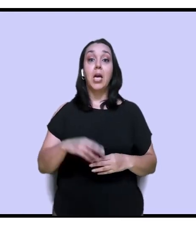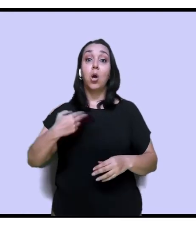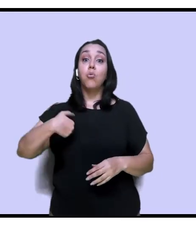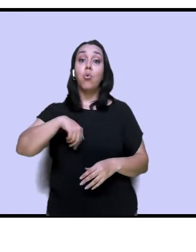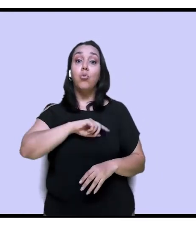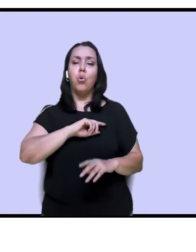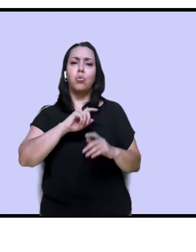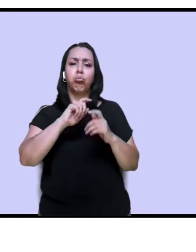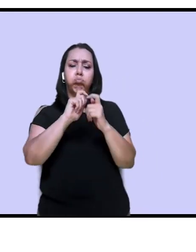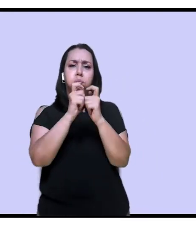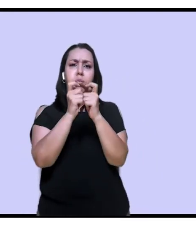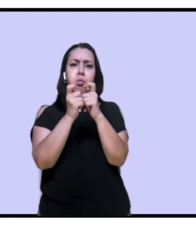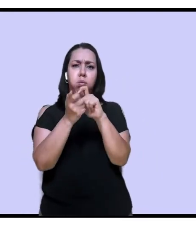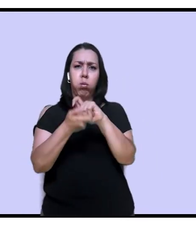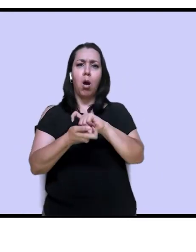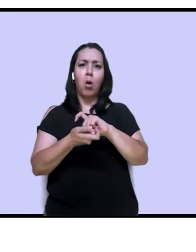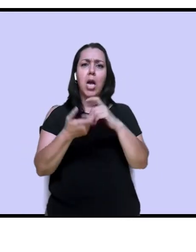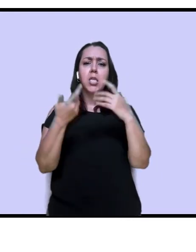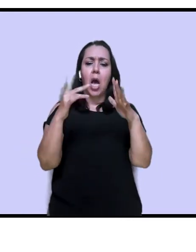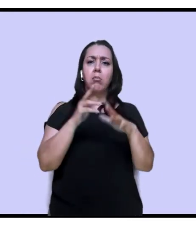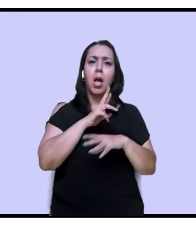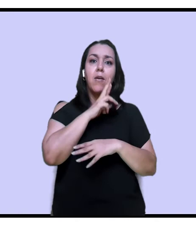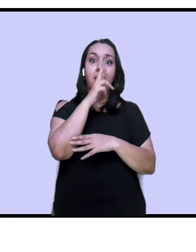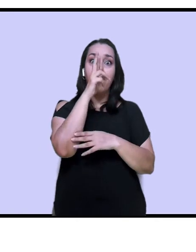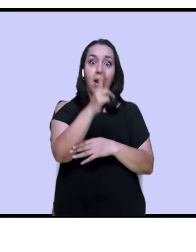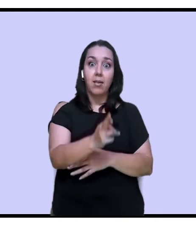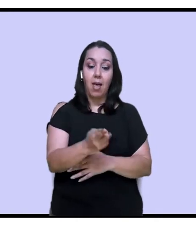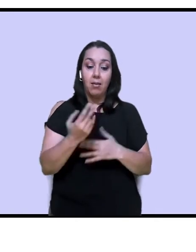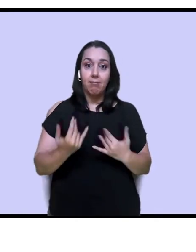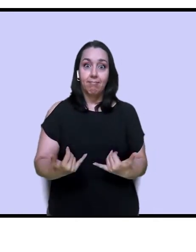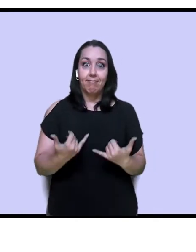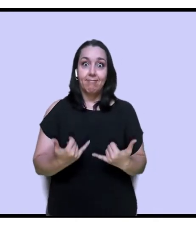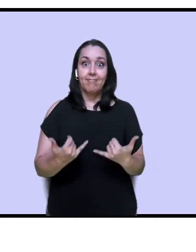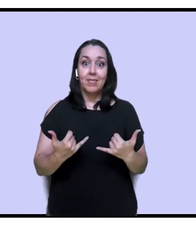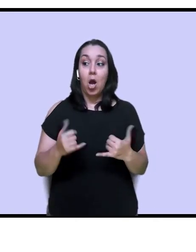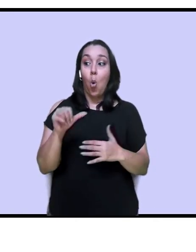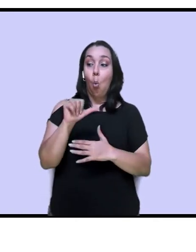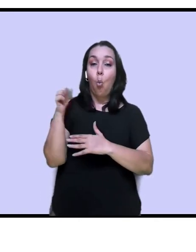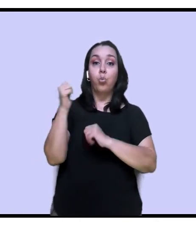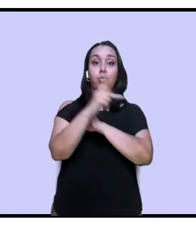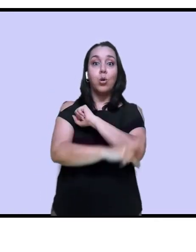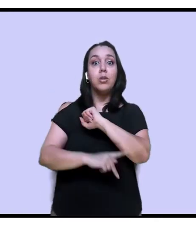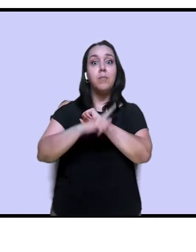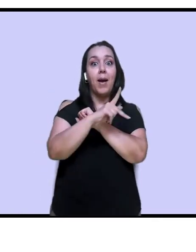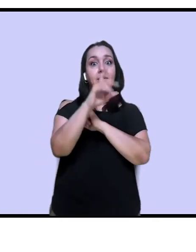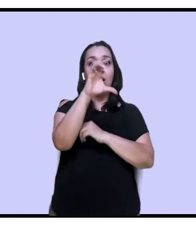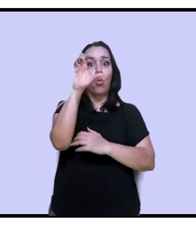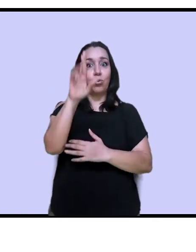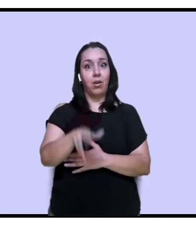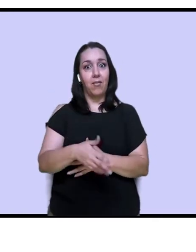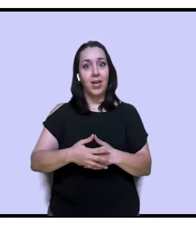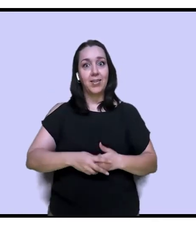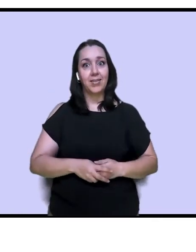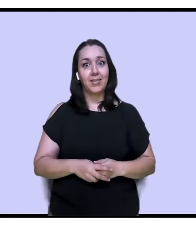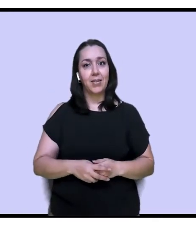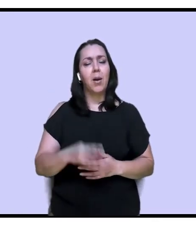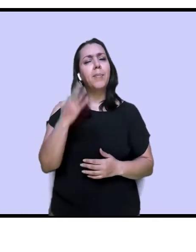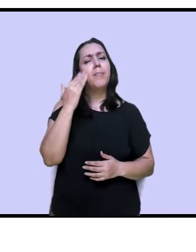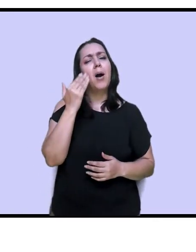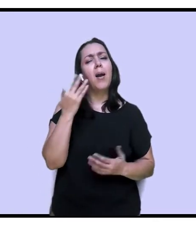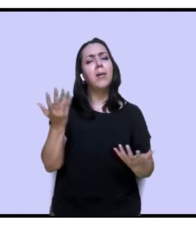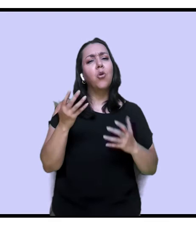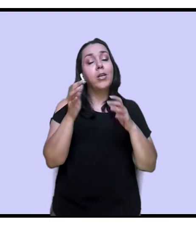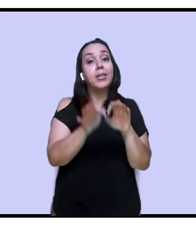Nosotros lo podemos traducir perfectamente a la realidad, ¿verdad?, de otros países en Costa Rica. Por eso